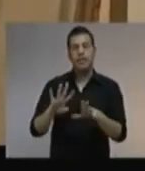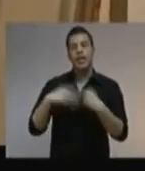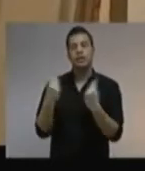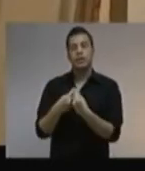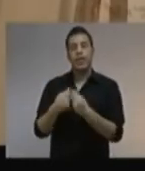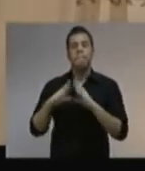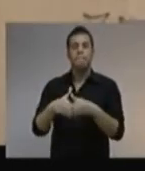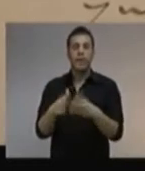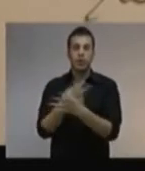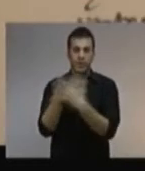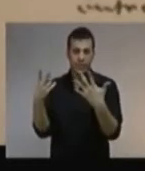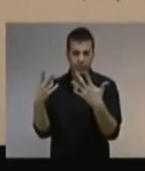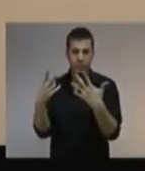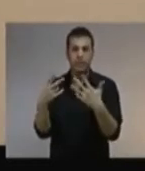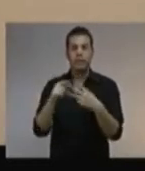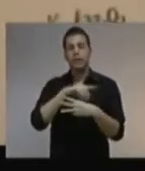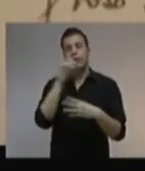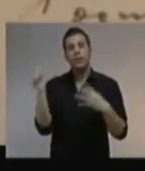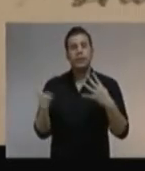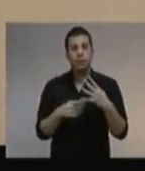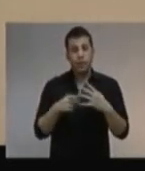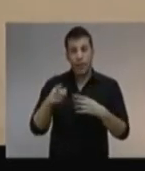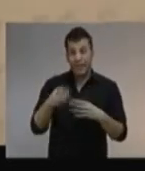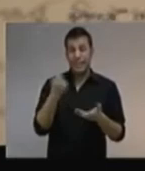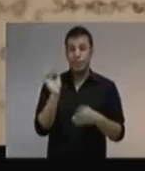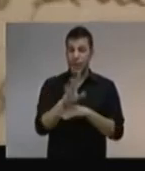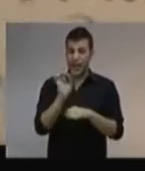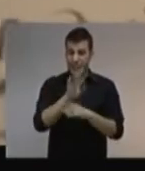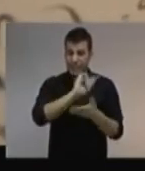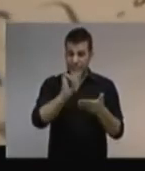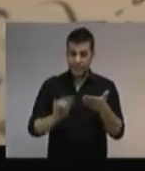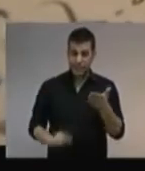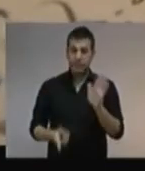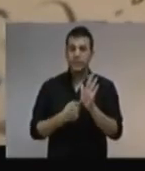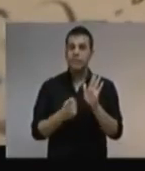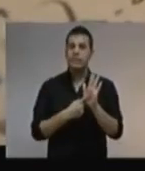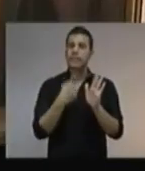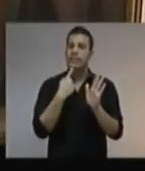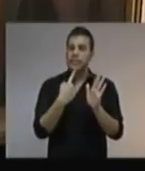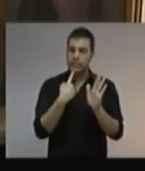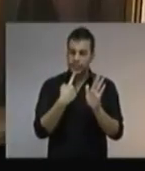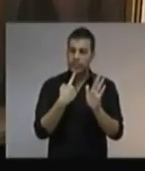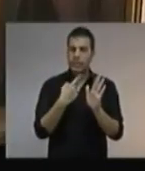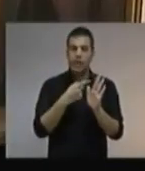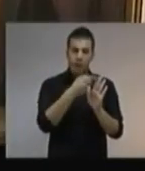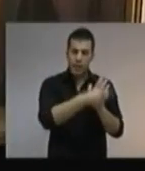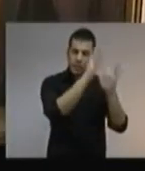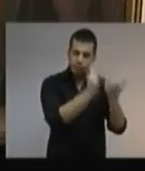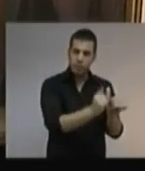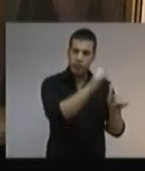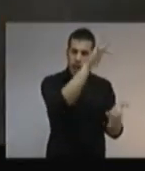barcos, y en el cuarto nos dejó escrita una carta que acredita pues documentalmente su